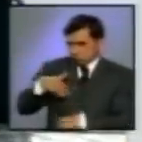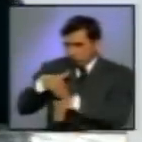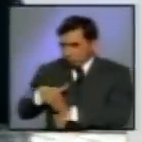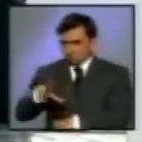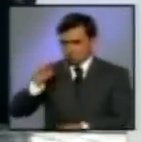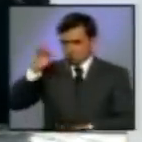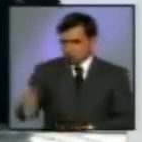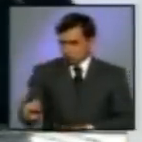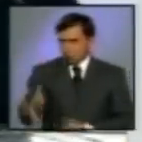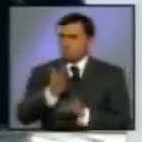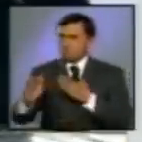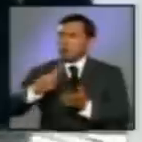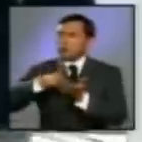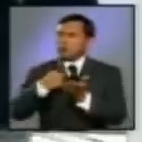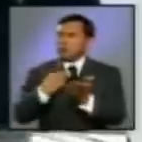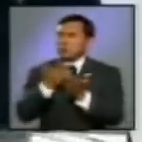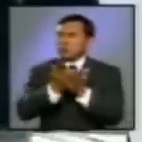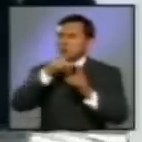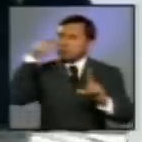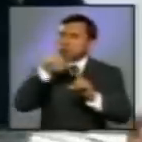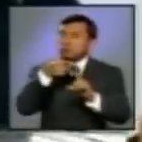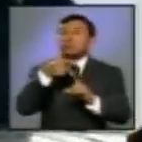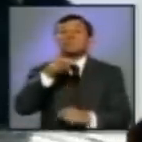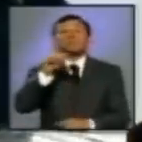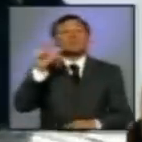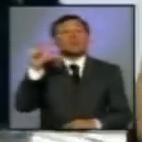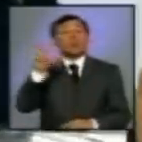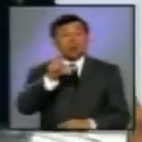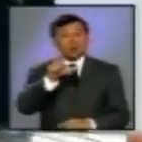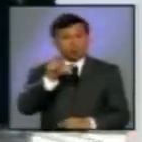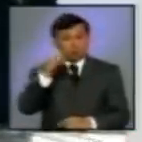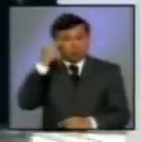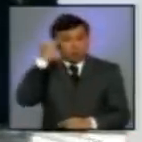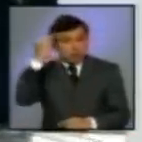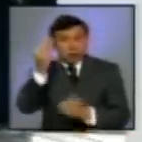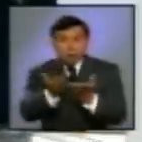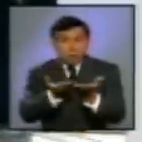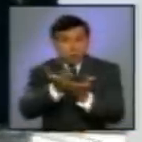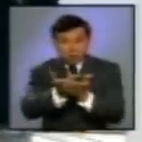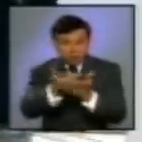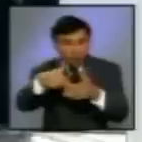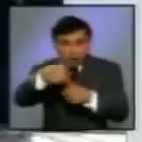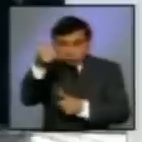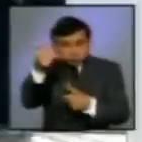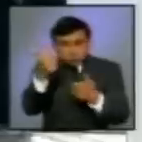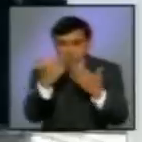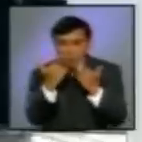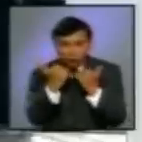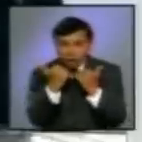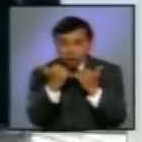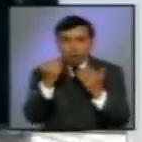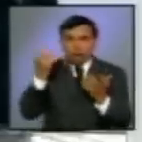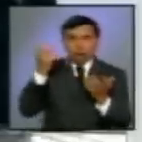las propuestas. Porque cuando las ideas o cuando no hay respuestas concretas, lo que sigue es este tipo